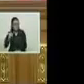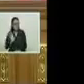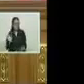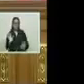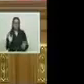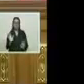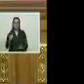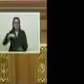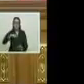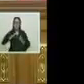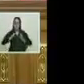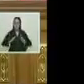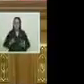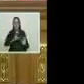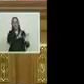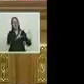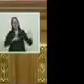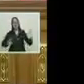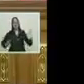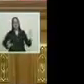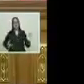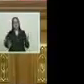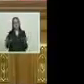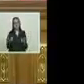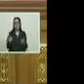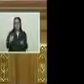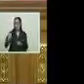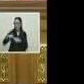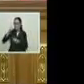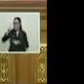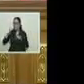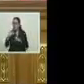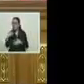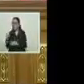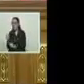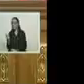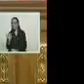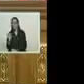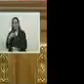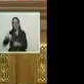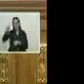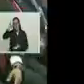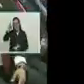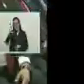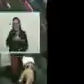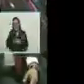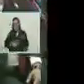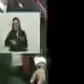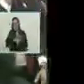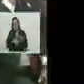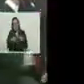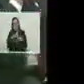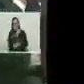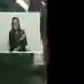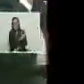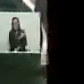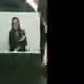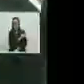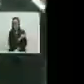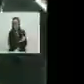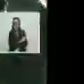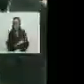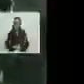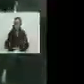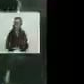somos cristianos en Cristo, ya no creemos en intermediarios y menos en estos diablos con sotana. Nadie cree en estos diablos